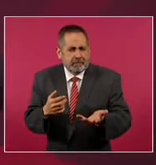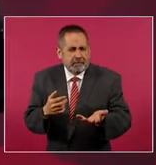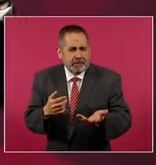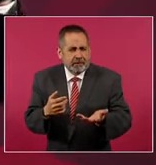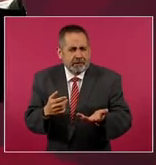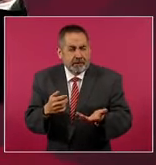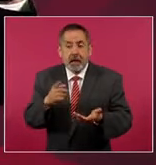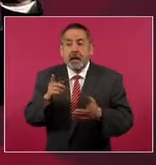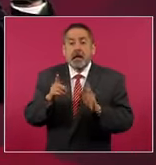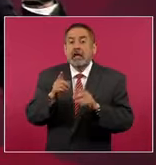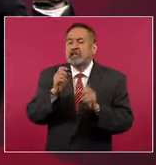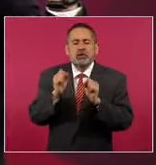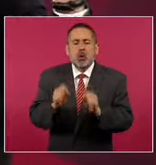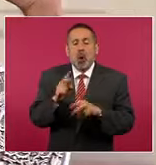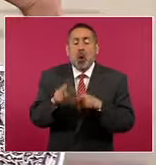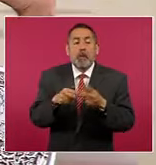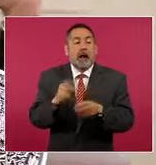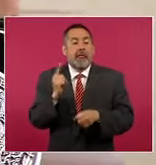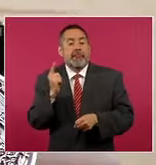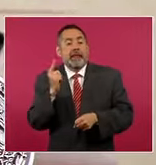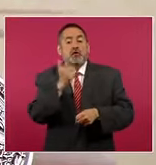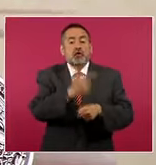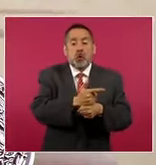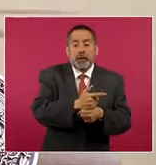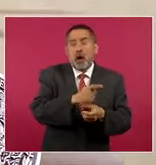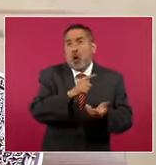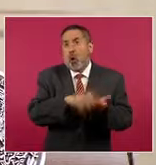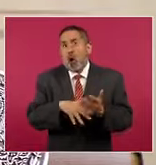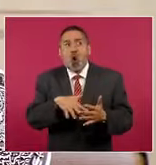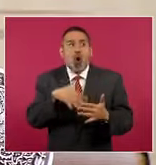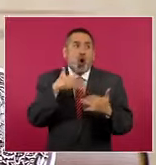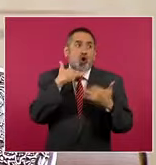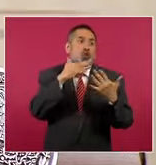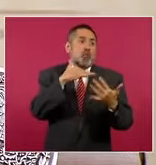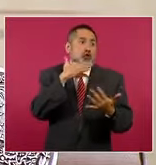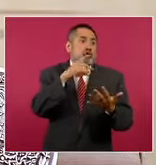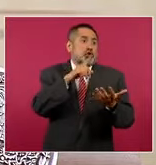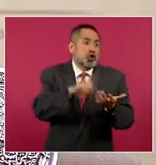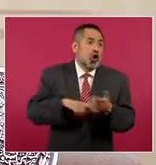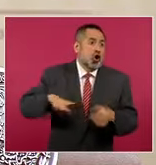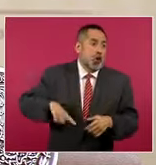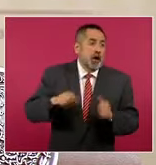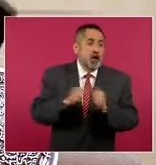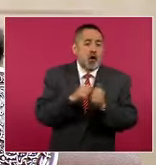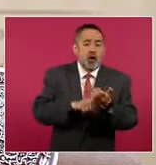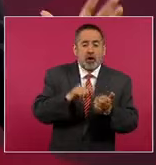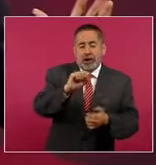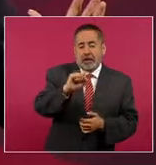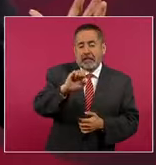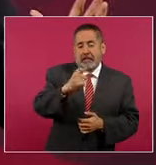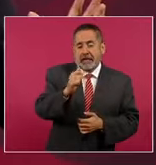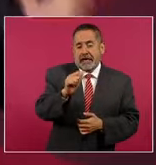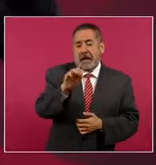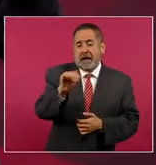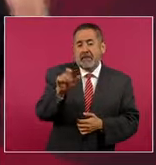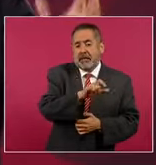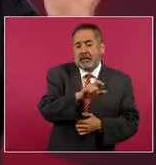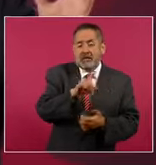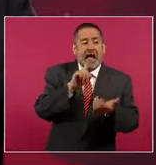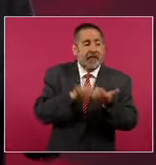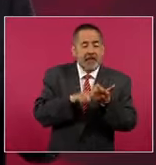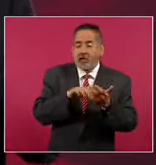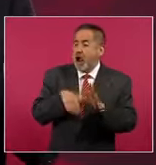a descubrir la gran corrupción en el gobierno que tiene que ver con Segalmex y que va a